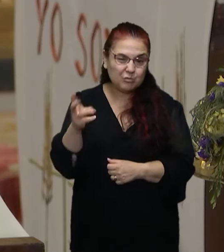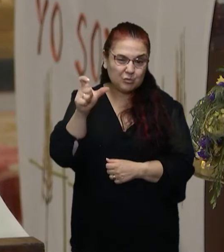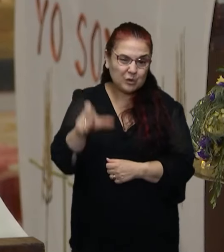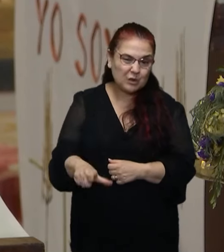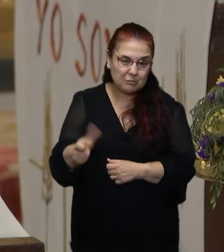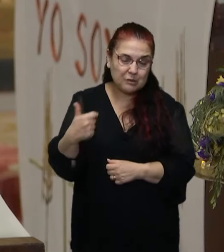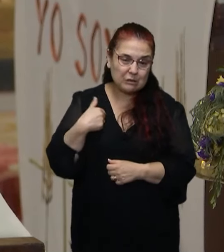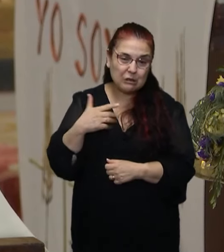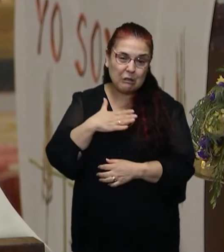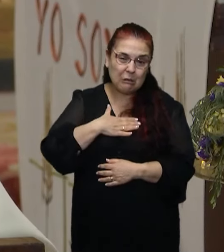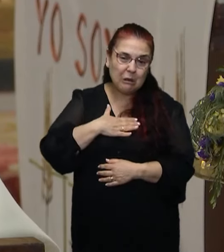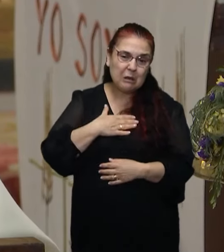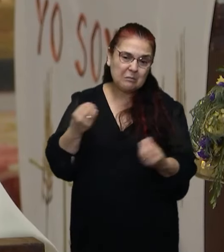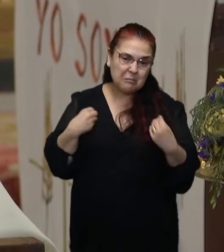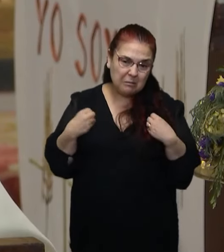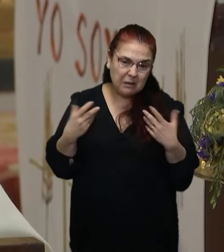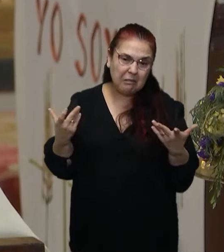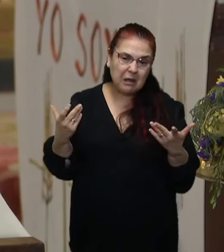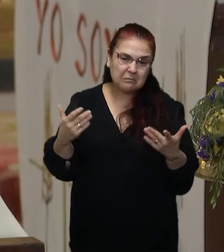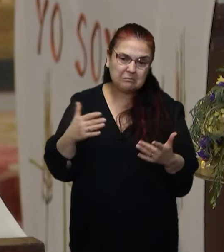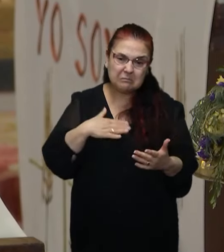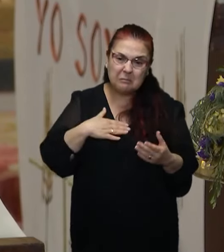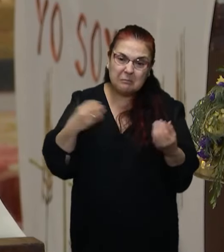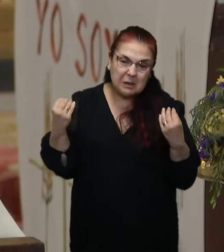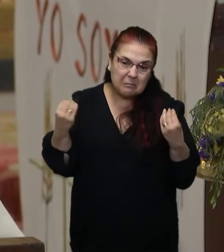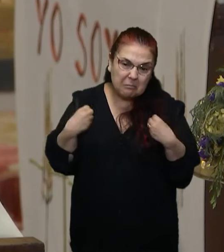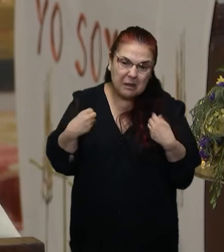Dice, mi vida es tan simple,